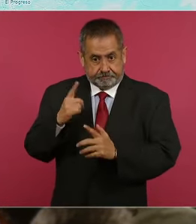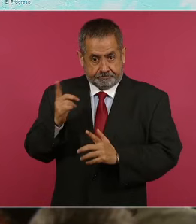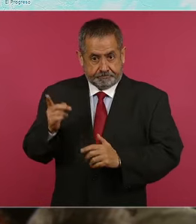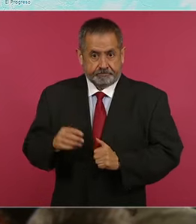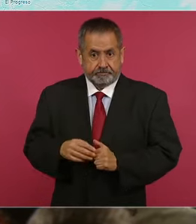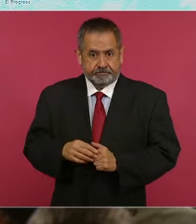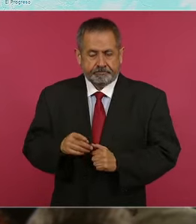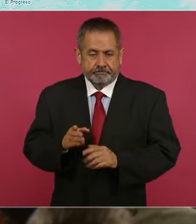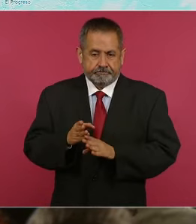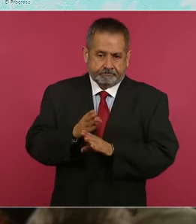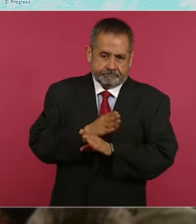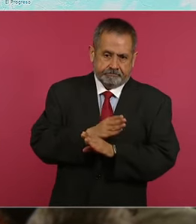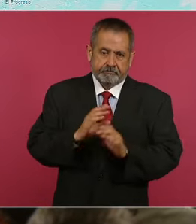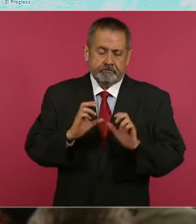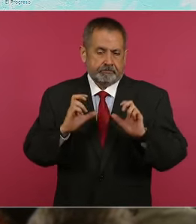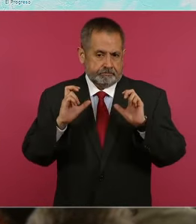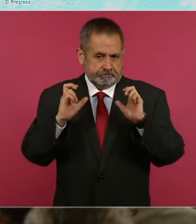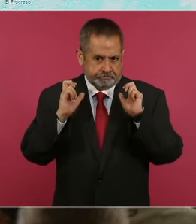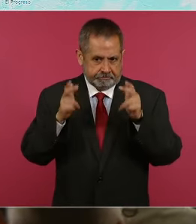Este es Chiapas.